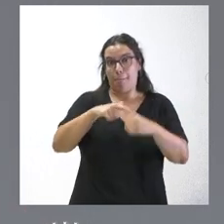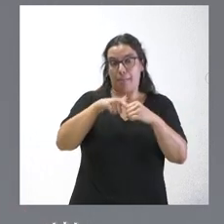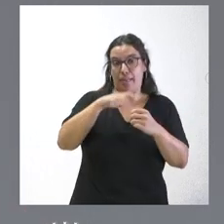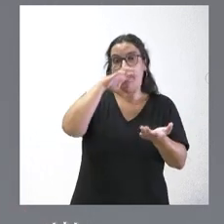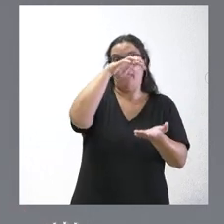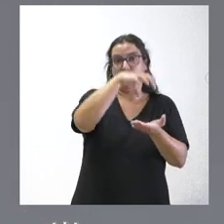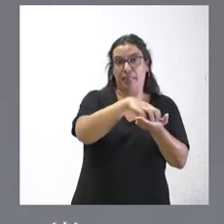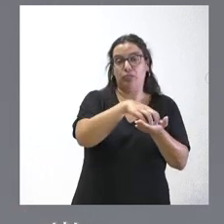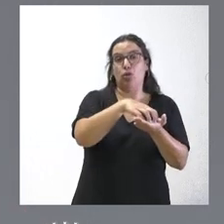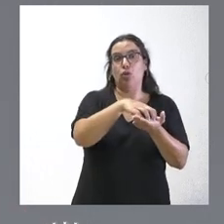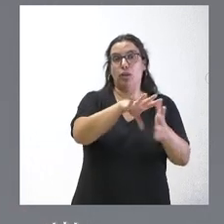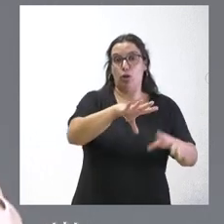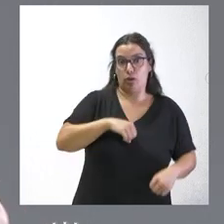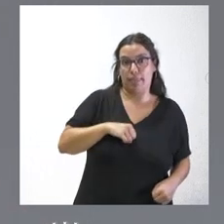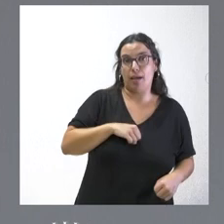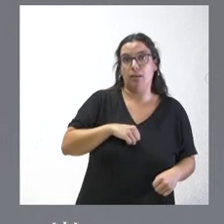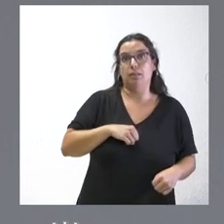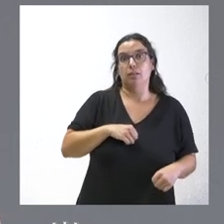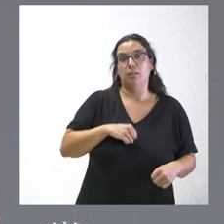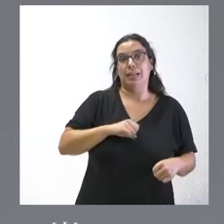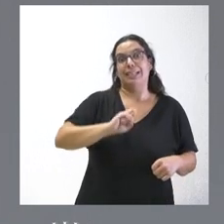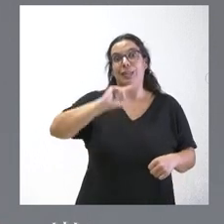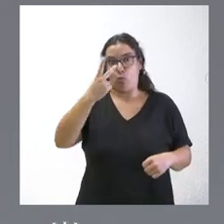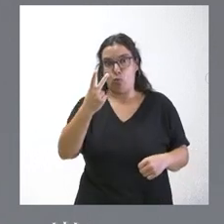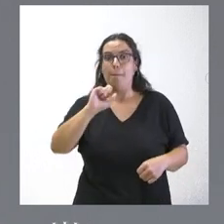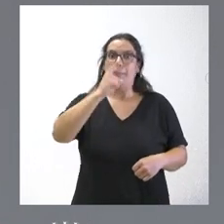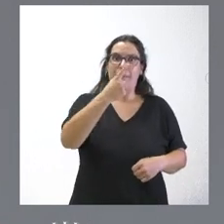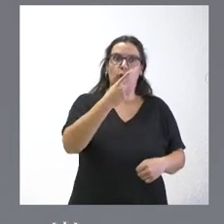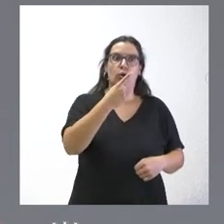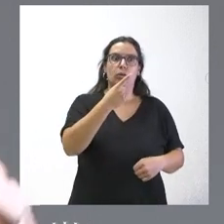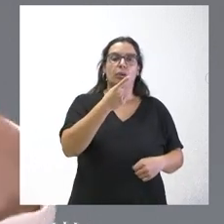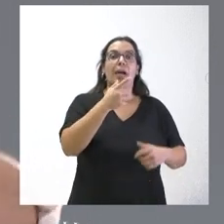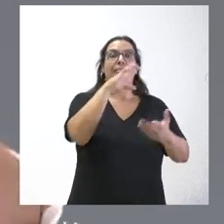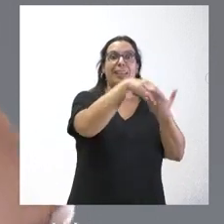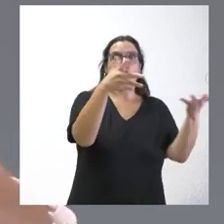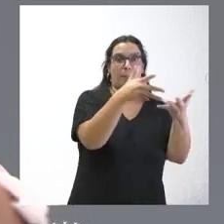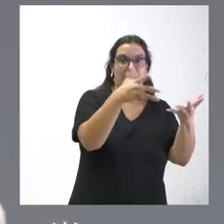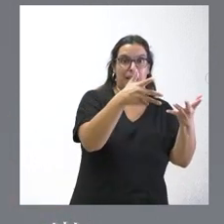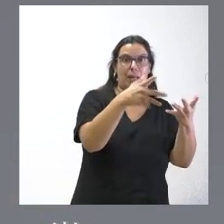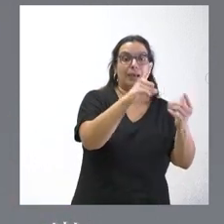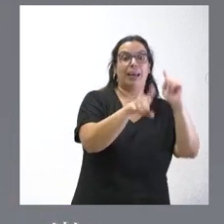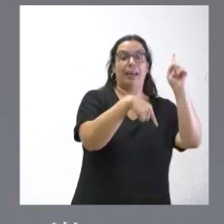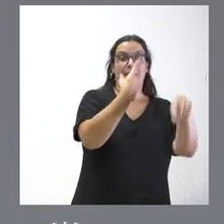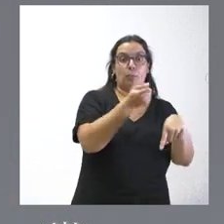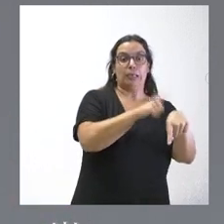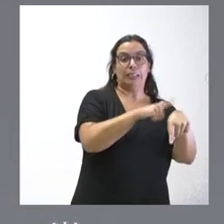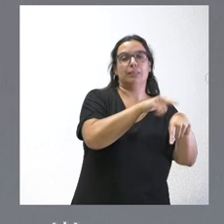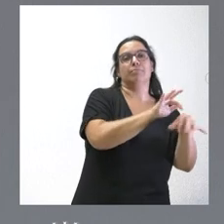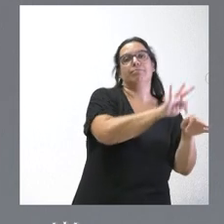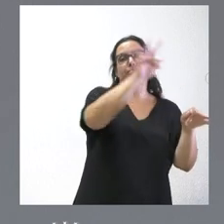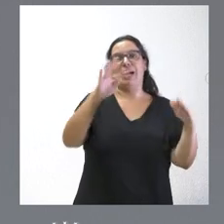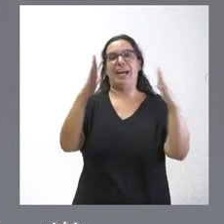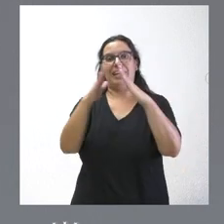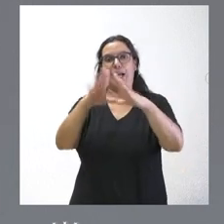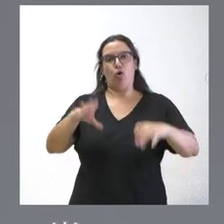centros de acogida que es el segundo recurso las mujeres primero pasan por un centro de emergencia Posteriormente se derivan a una casa de